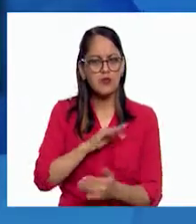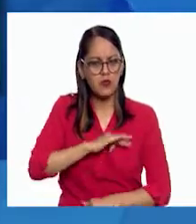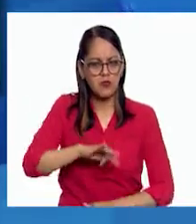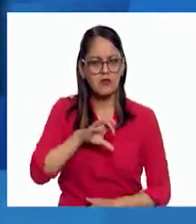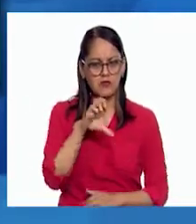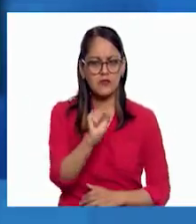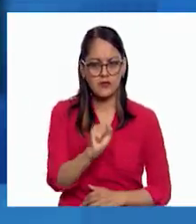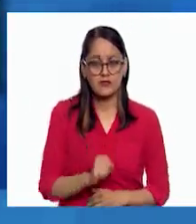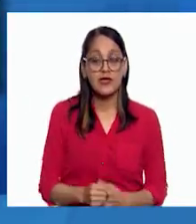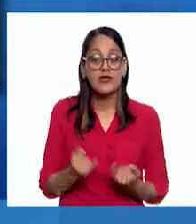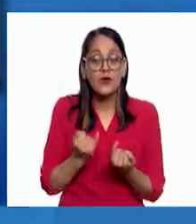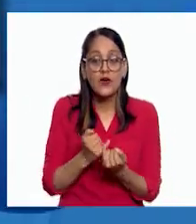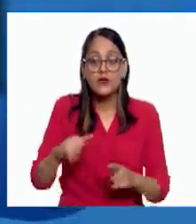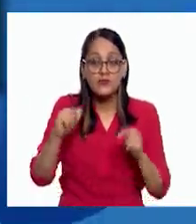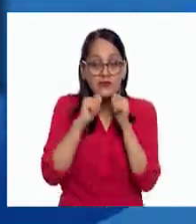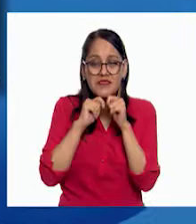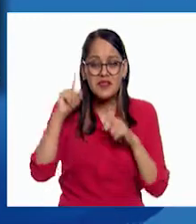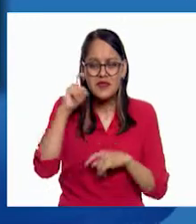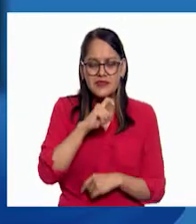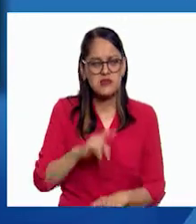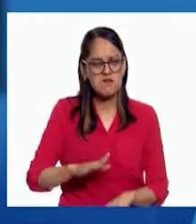Y más si es muy difícil.